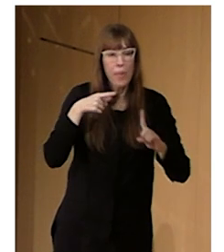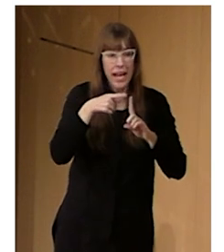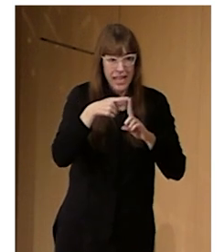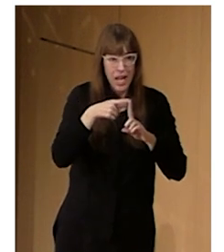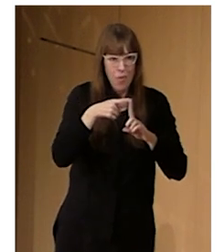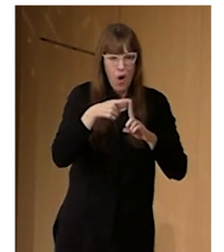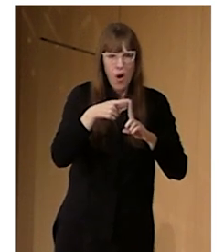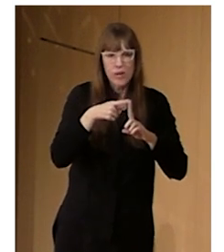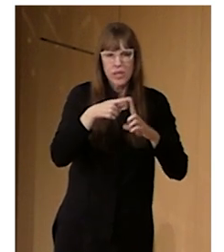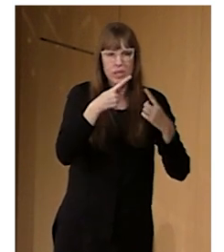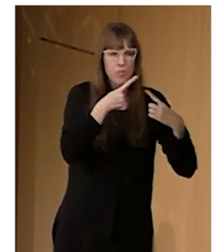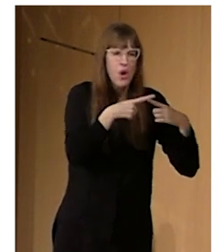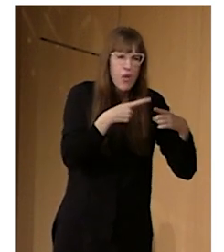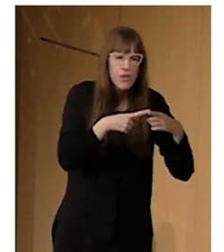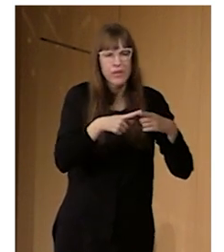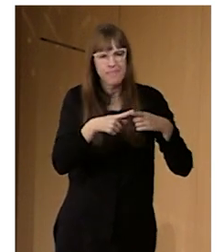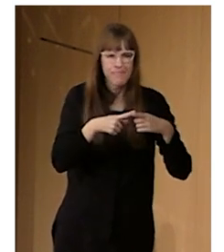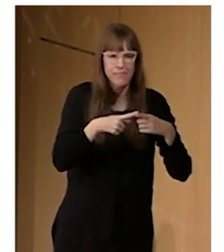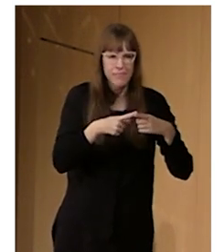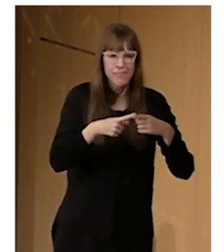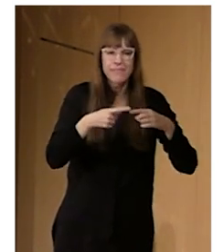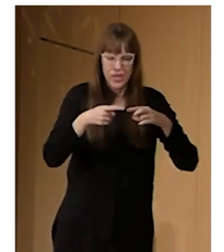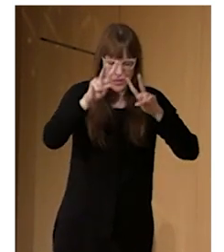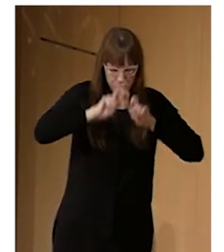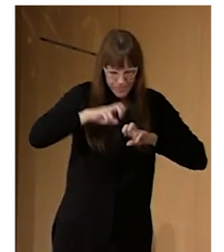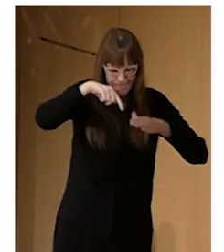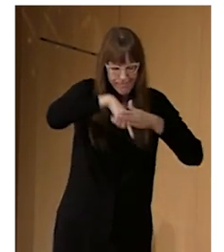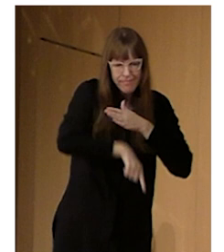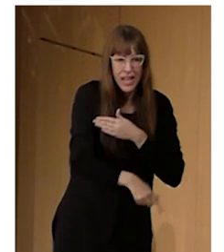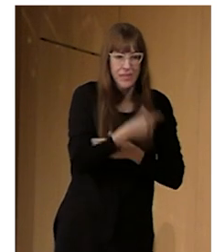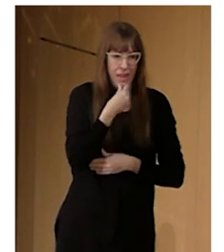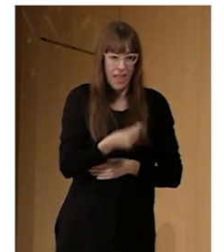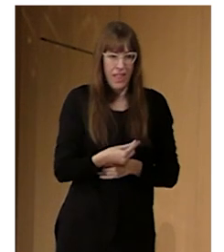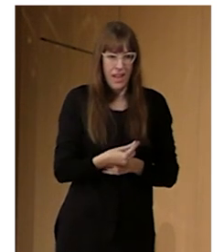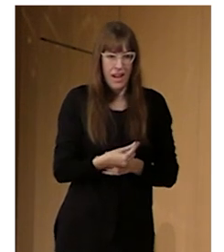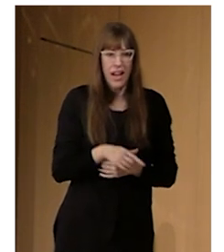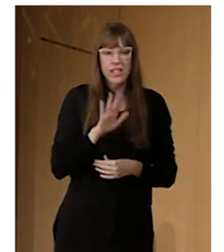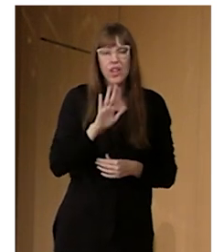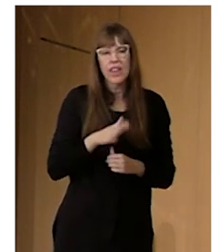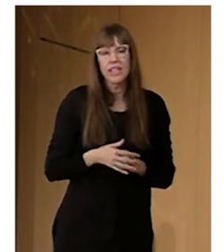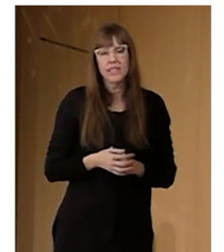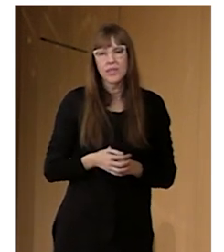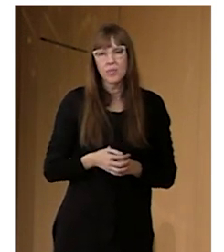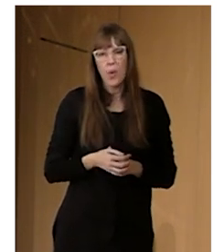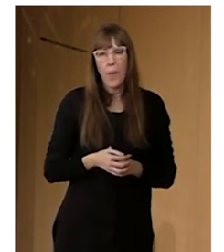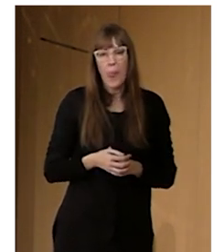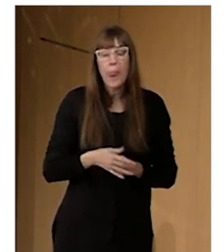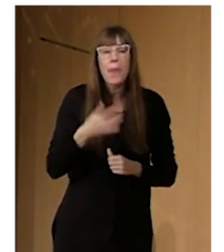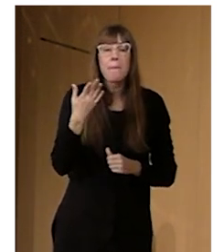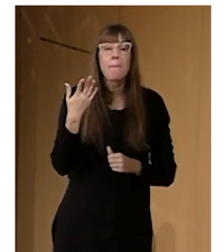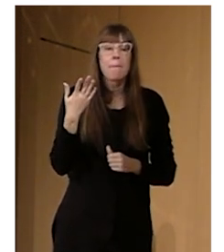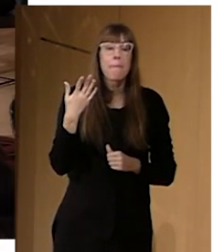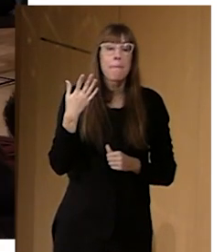productos que pueden ser bastante complejos las primeras son las visitas guiadas de los comisarios se hacen unas